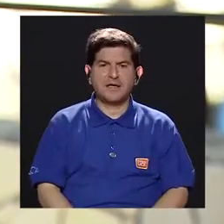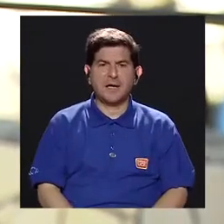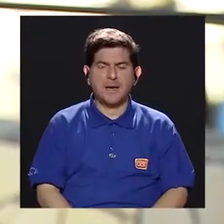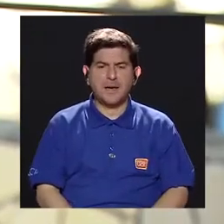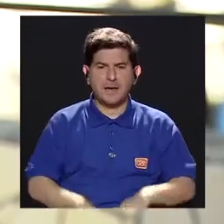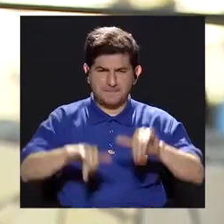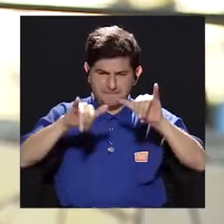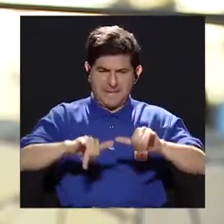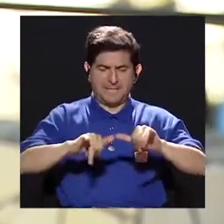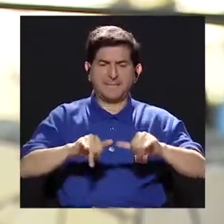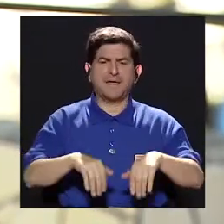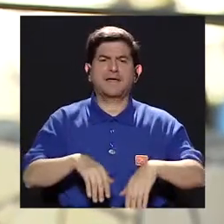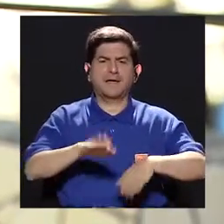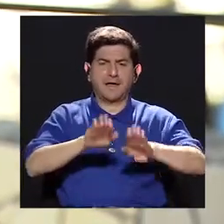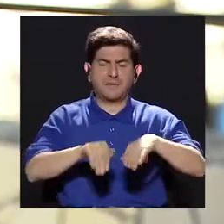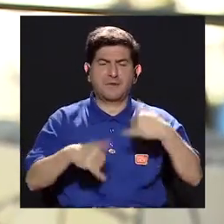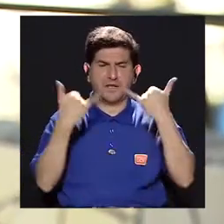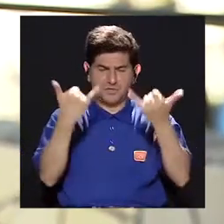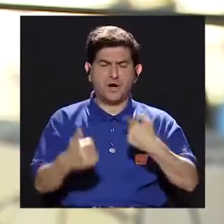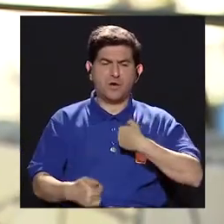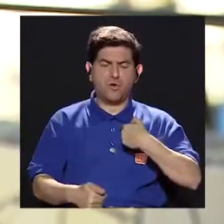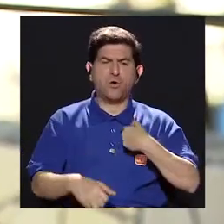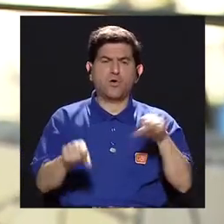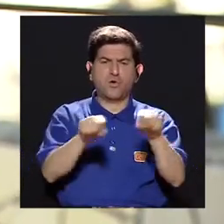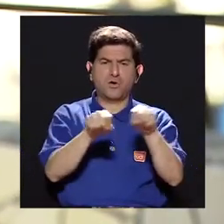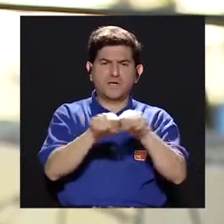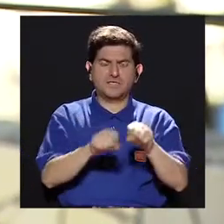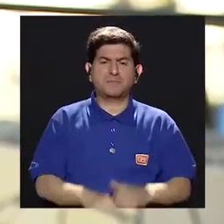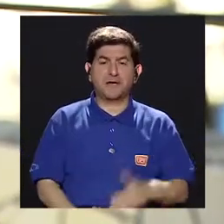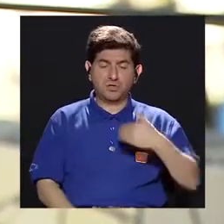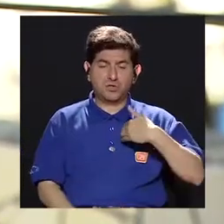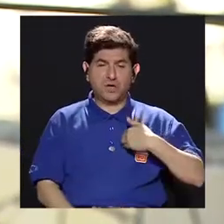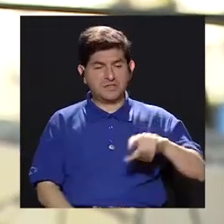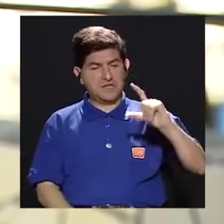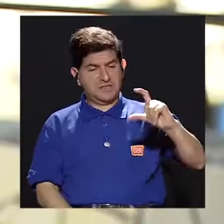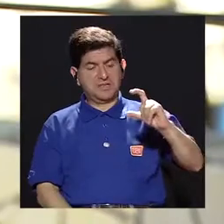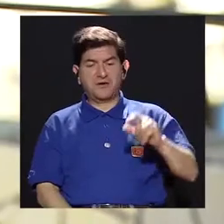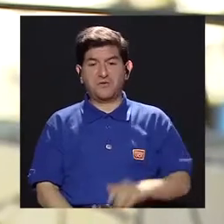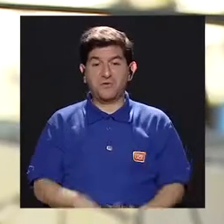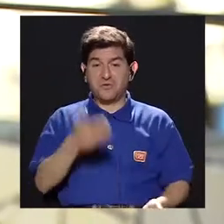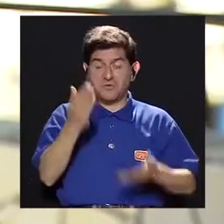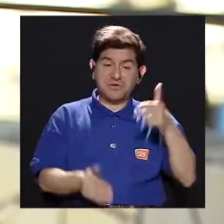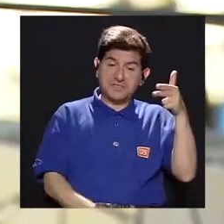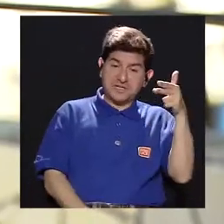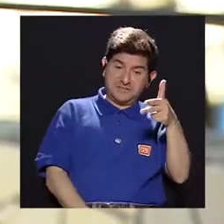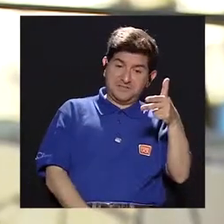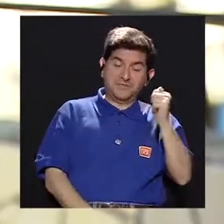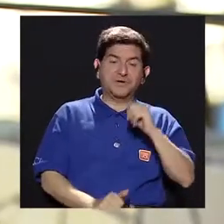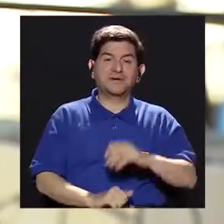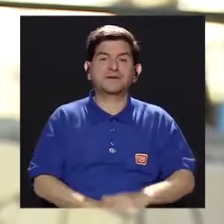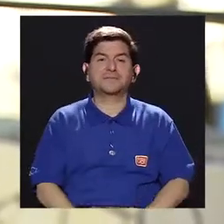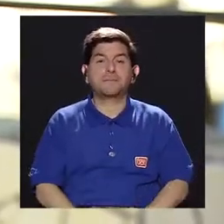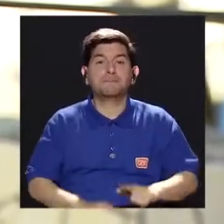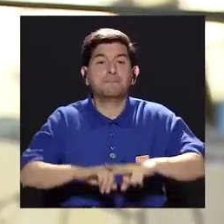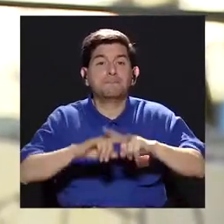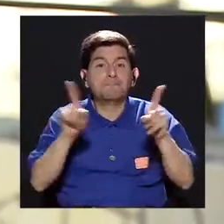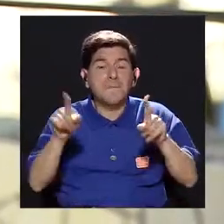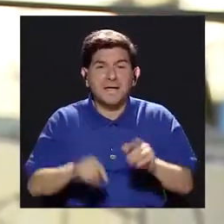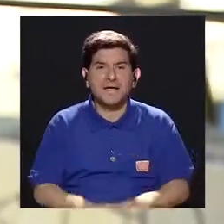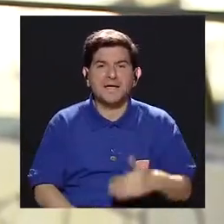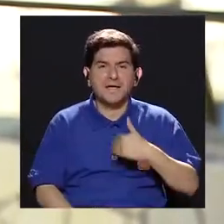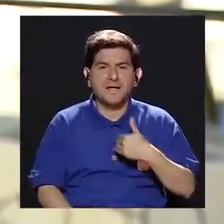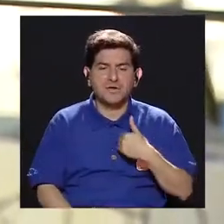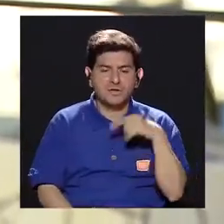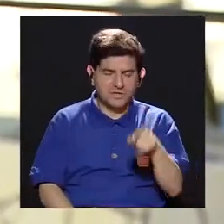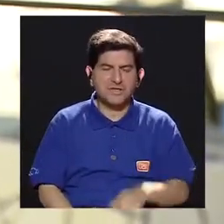pie, ¿verdad? En este momento yo tengo un zapato, por ejemplo, de tacón, no sé si la cámara por ahí lo puede enfocar, pero van